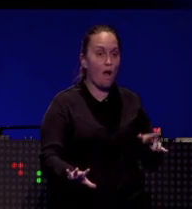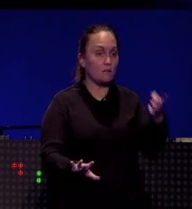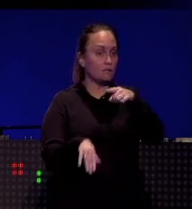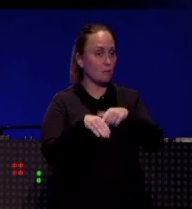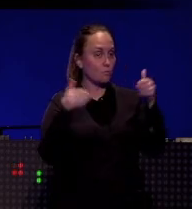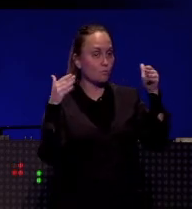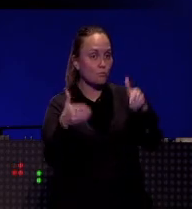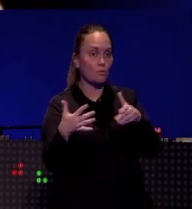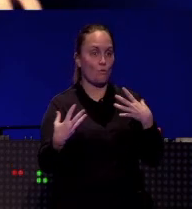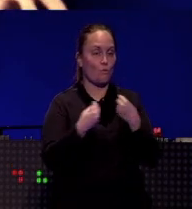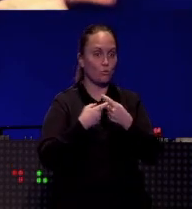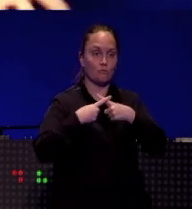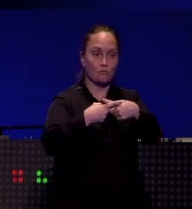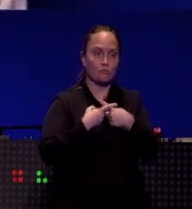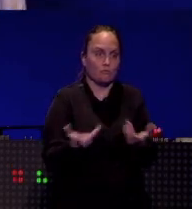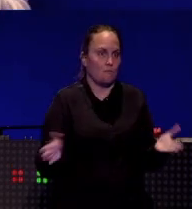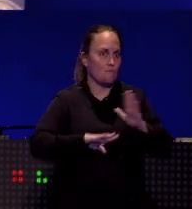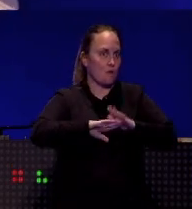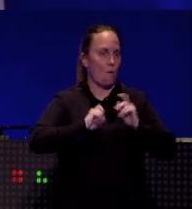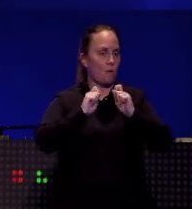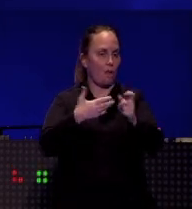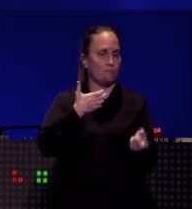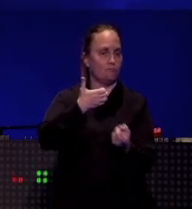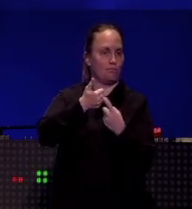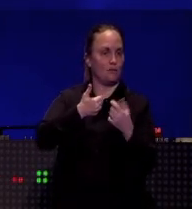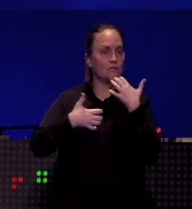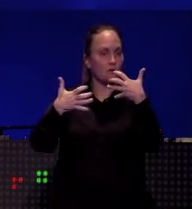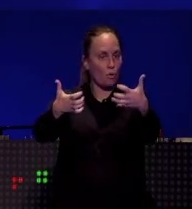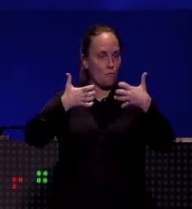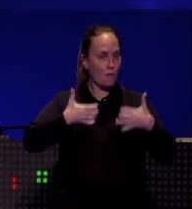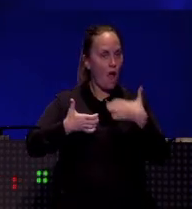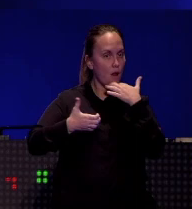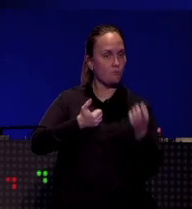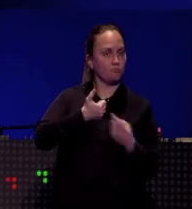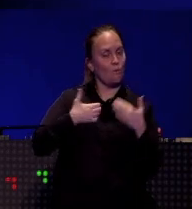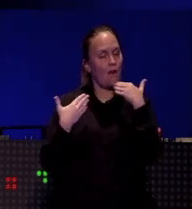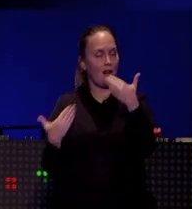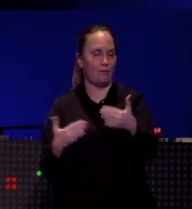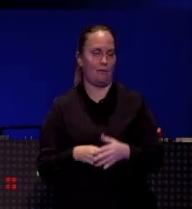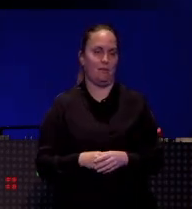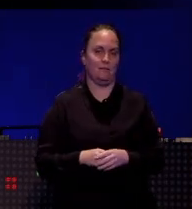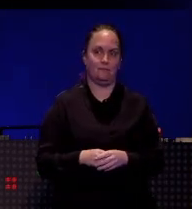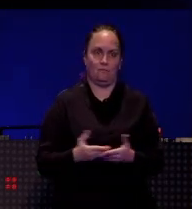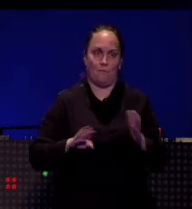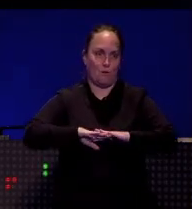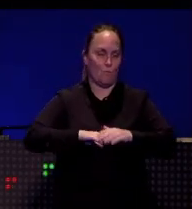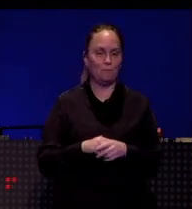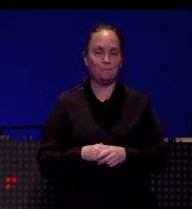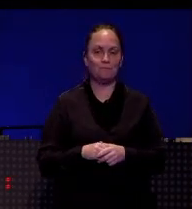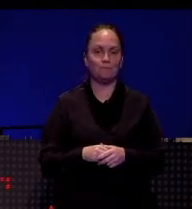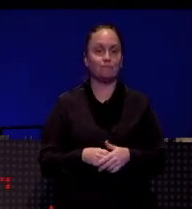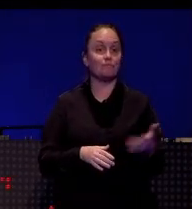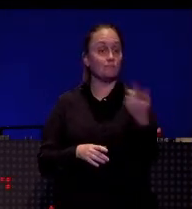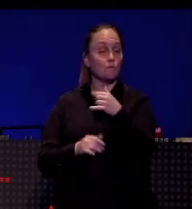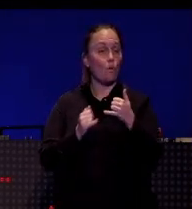su tiempo conmigo que menos no que darle un like al comentario que me dejan un agradecimiento lo de seguir una